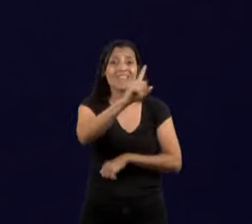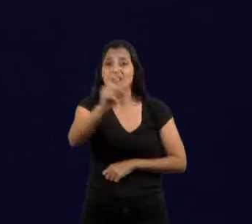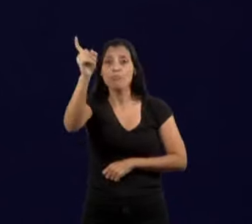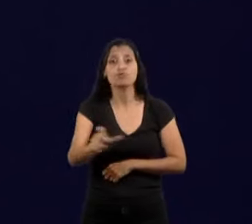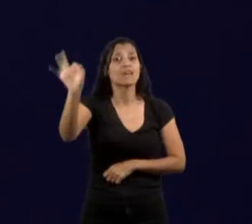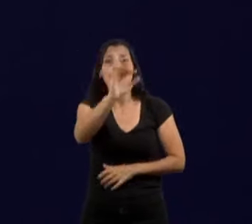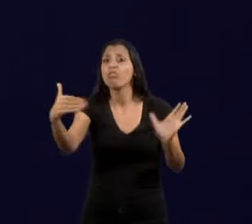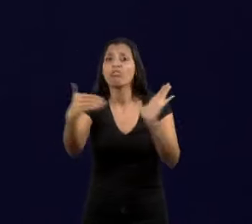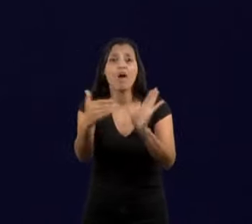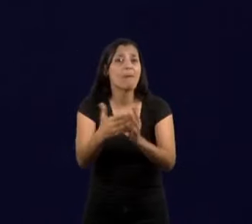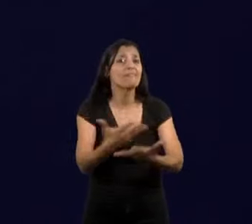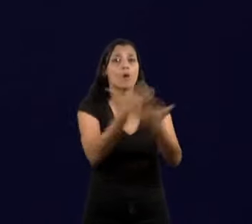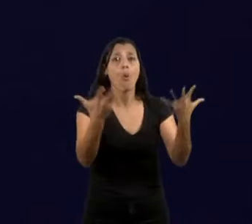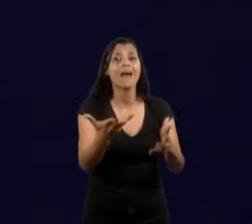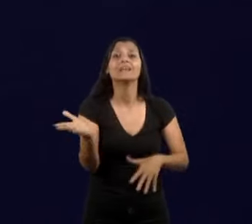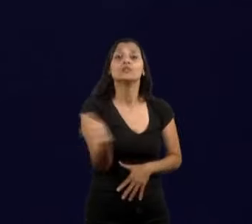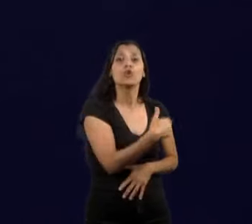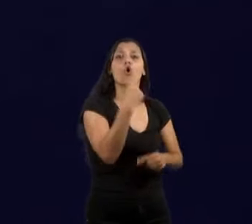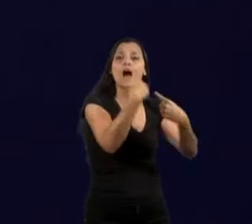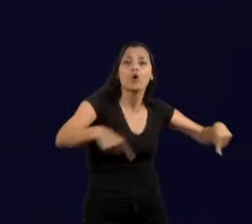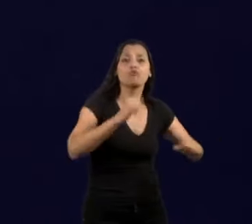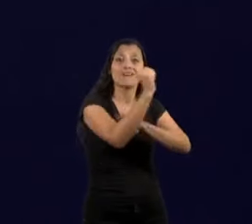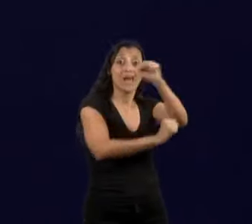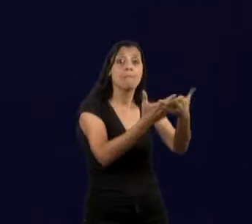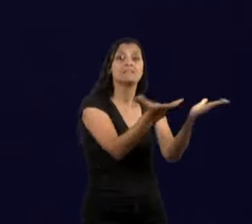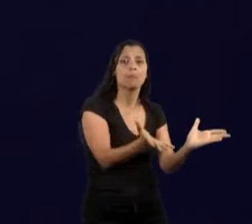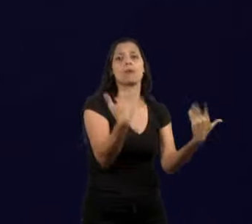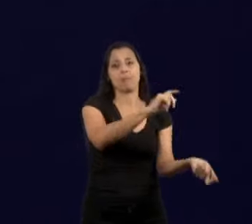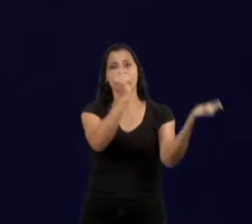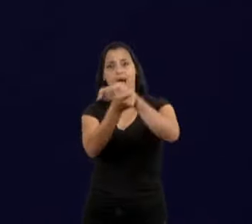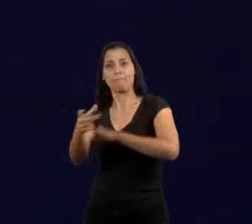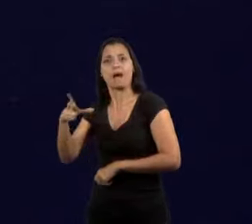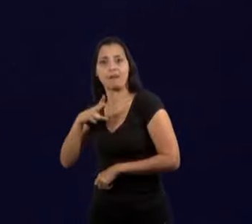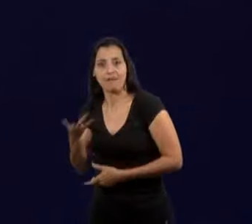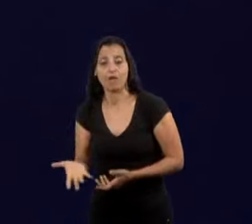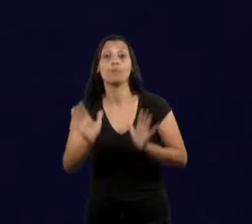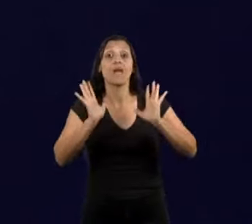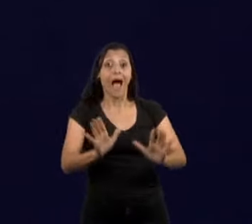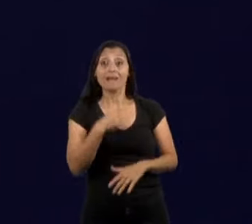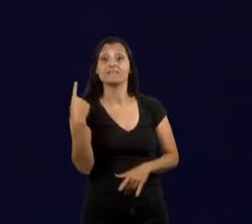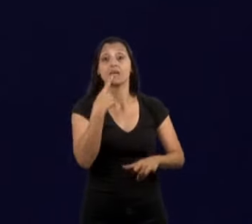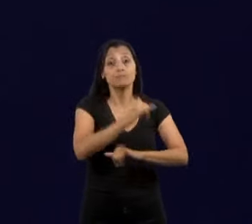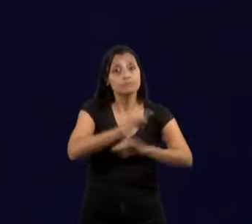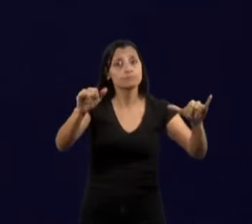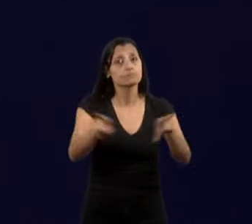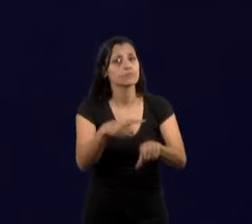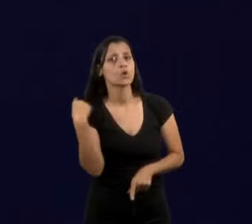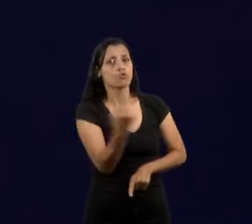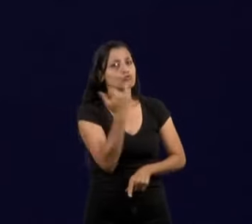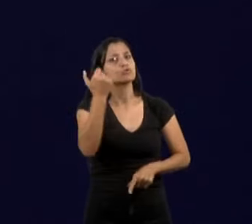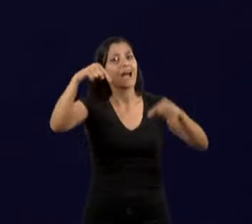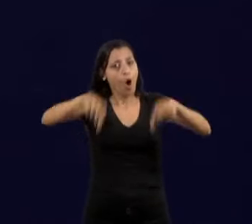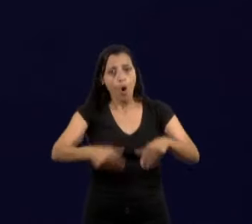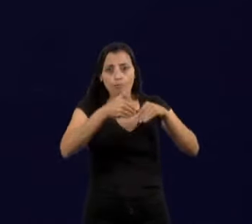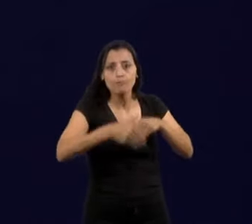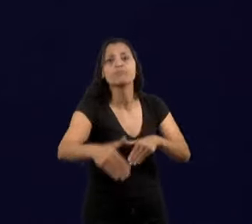mucho de eso quedó fuera de la ley base, como por ejemplo las empresas de televisión pública, Radio Nacional, todo eso quedó afuera, pero los trenes habían quedado